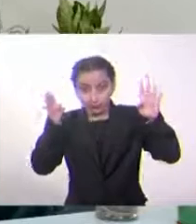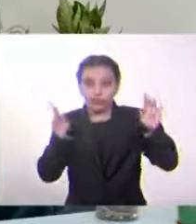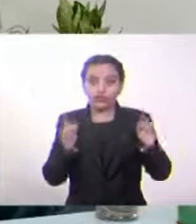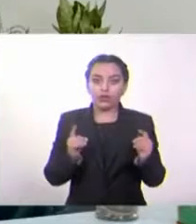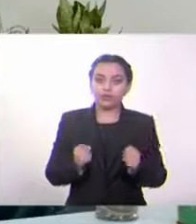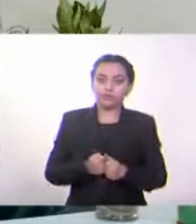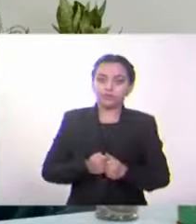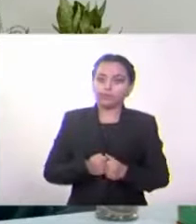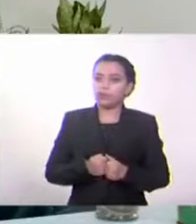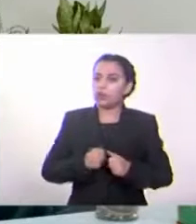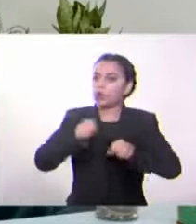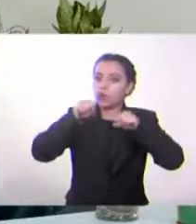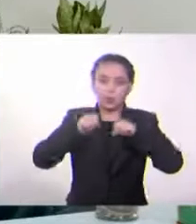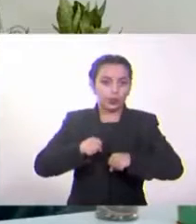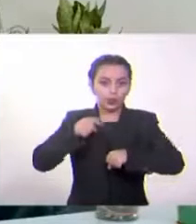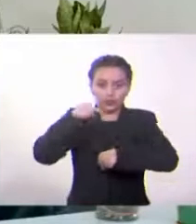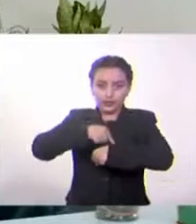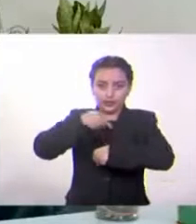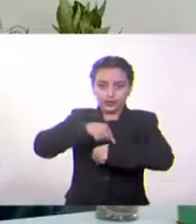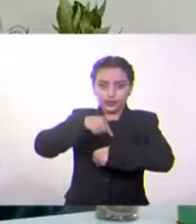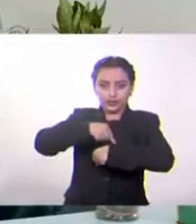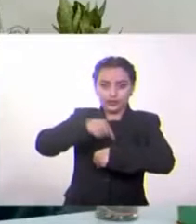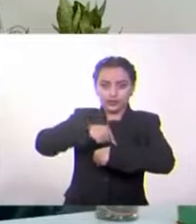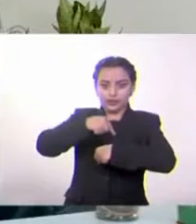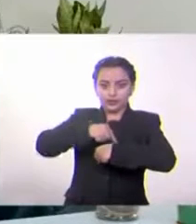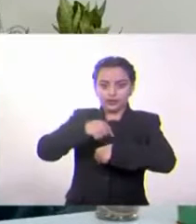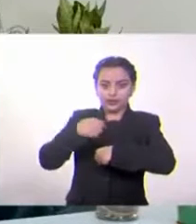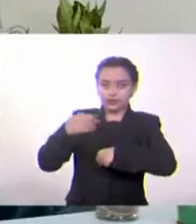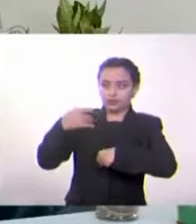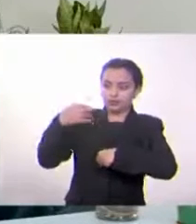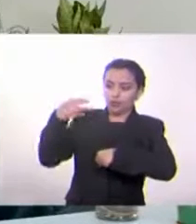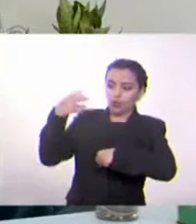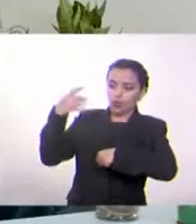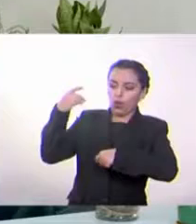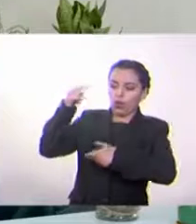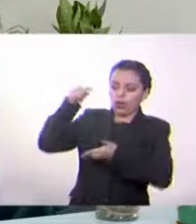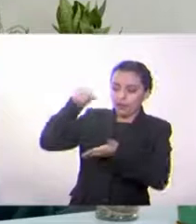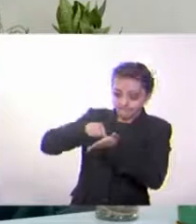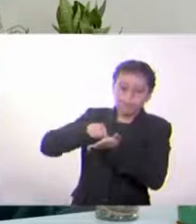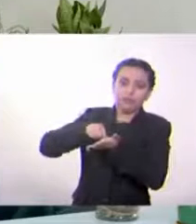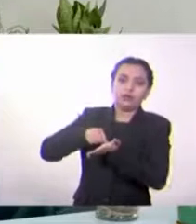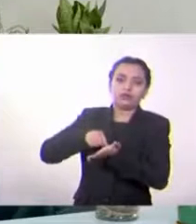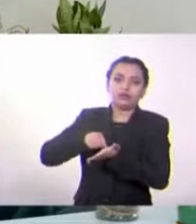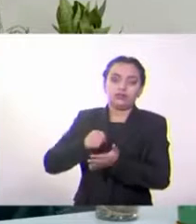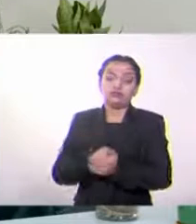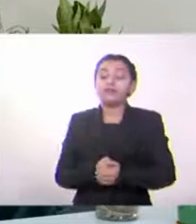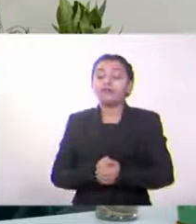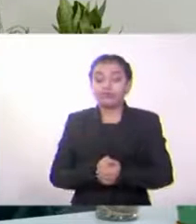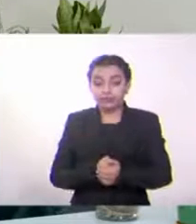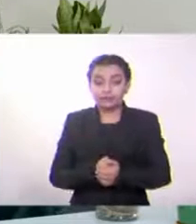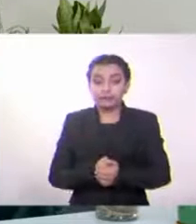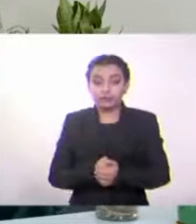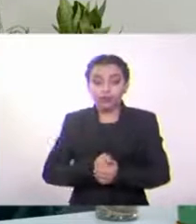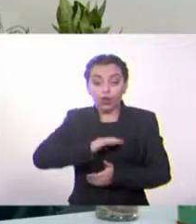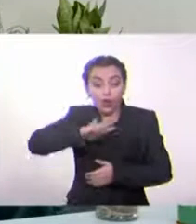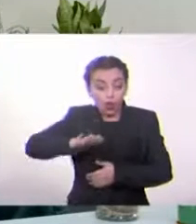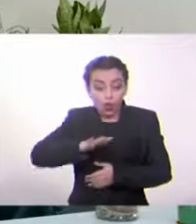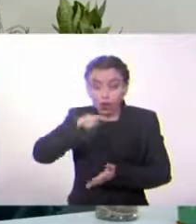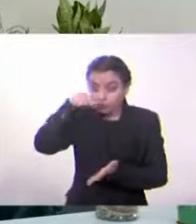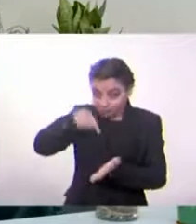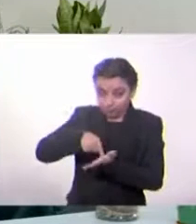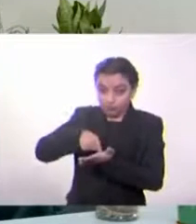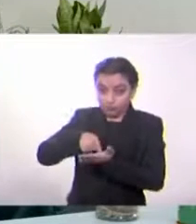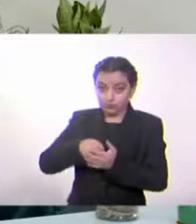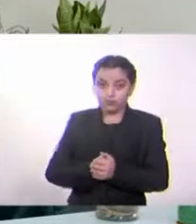ubicarse en un tiempo determinado. El mito no lo podemos ubicar en un lugar tampoco. Eso quiere decir que el mito no va a tener